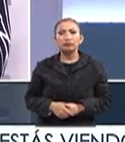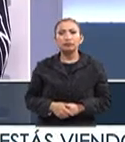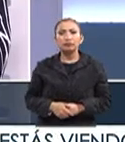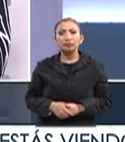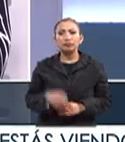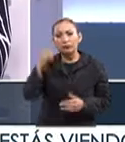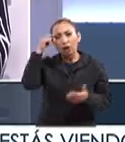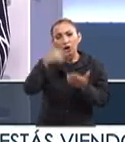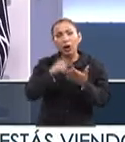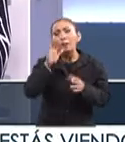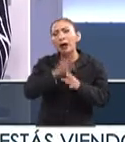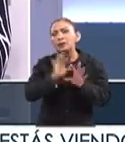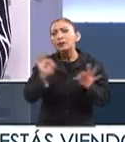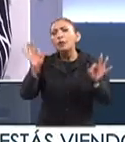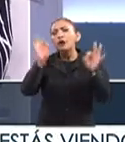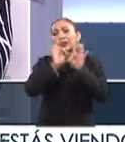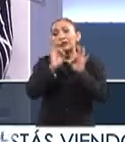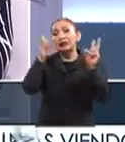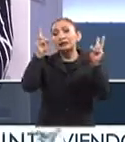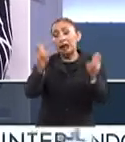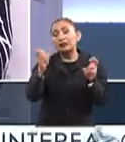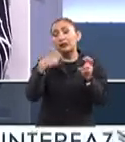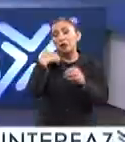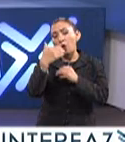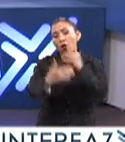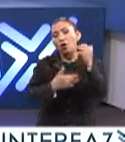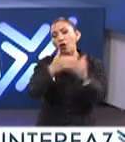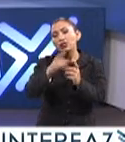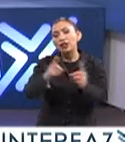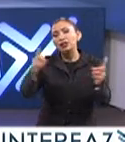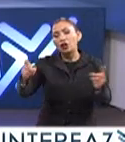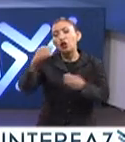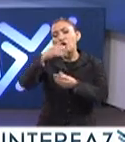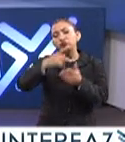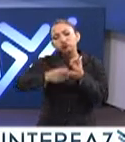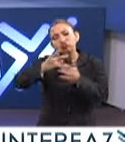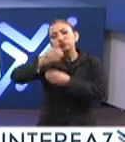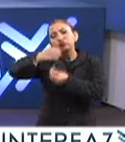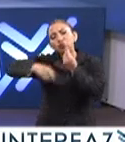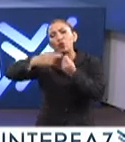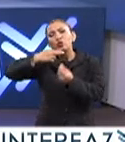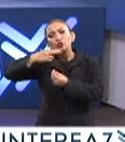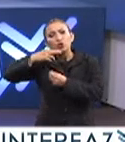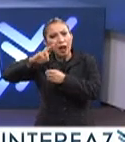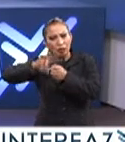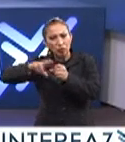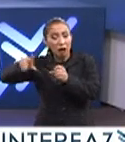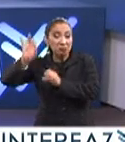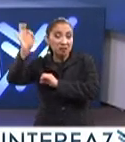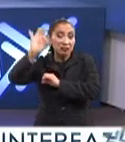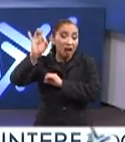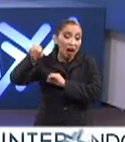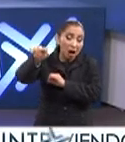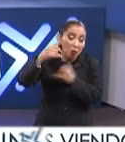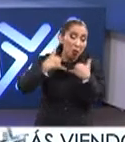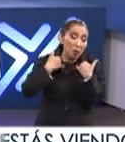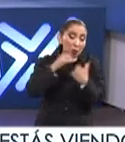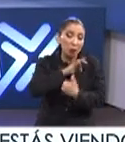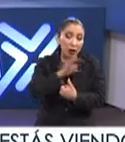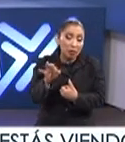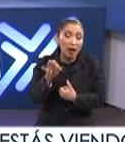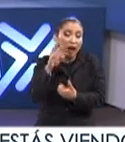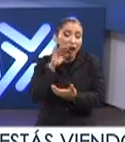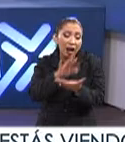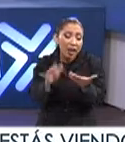creo yo que lo más relevante es en materia de desarrollo sustentable. A lo mejor para un joven que